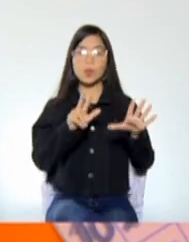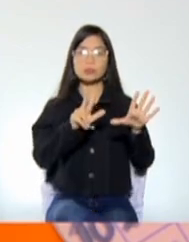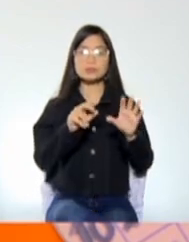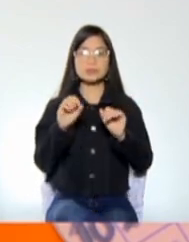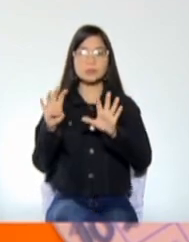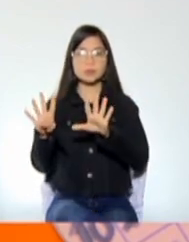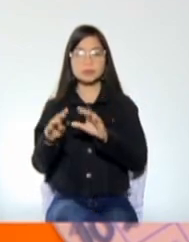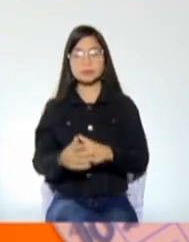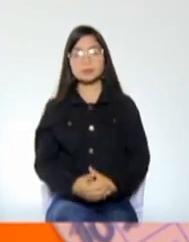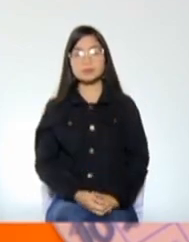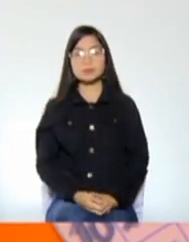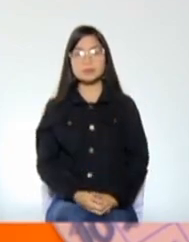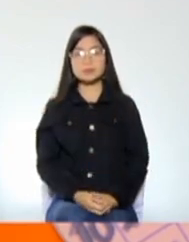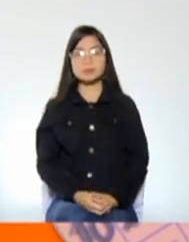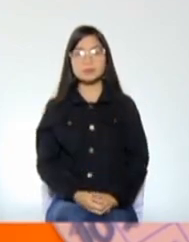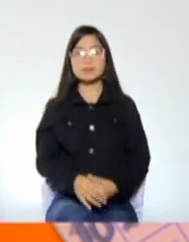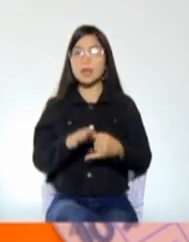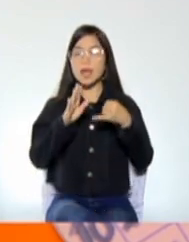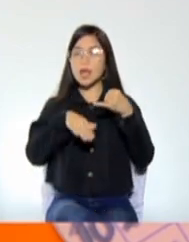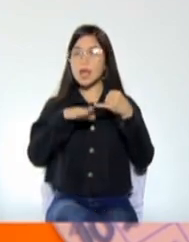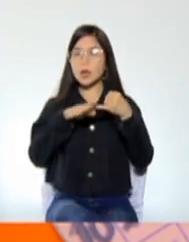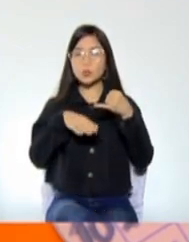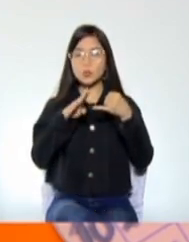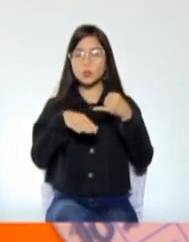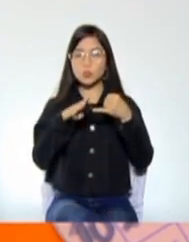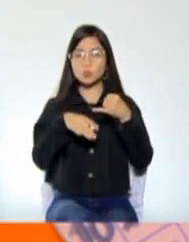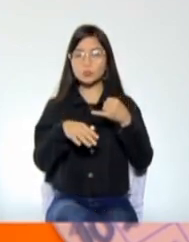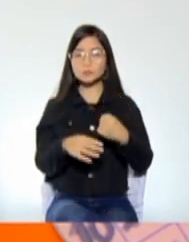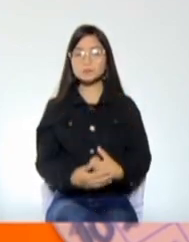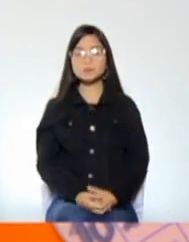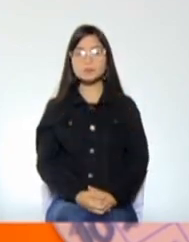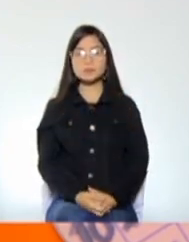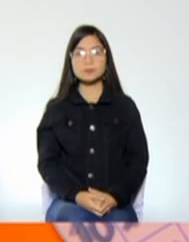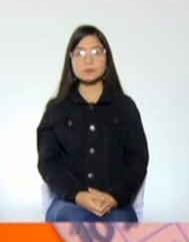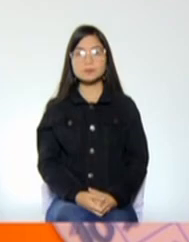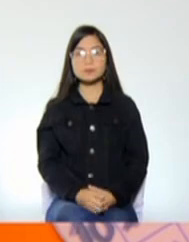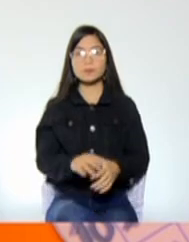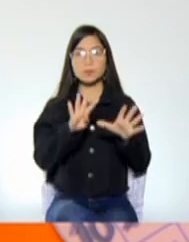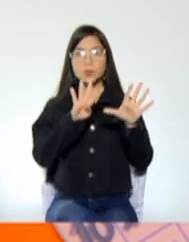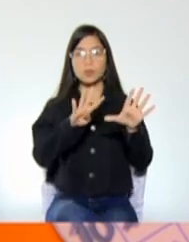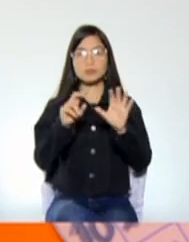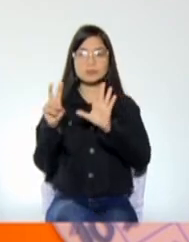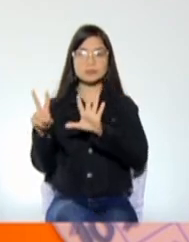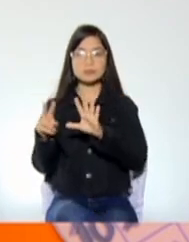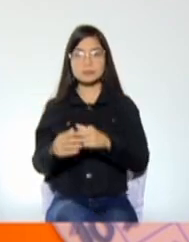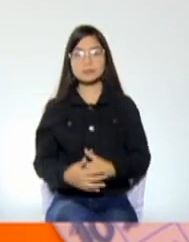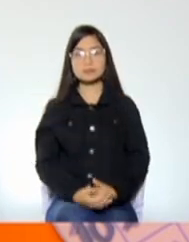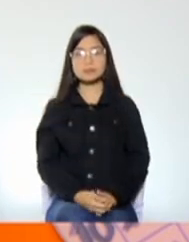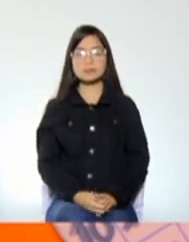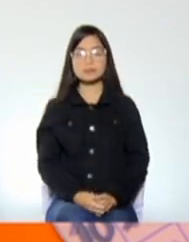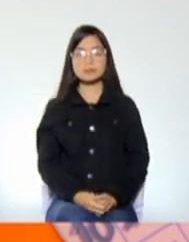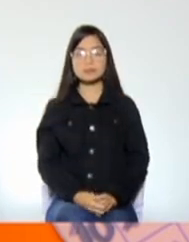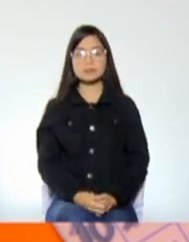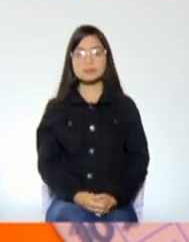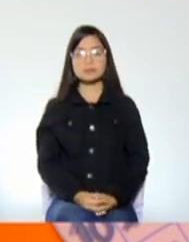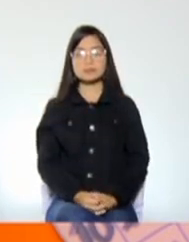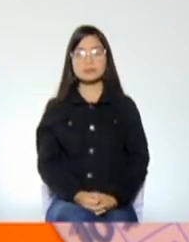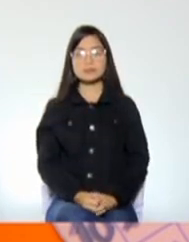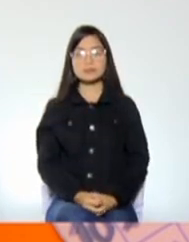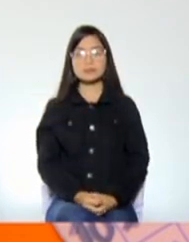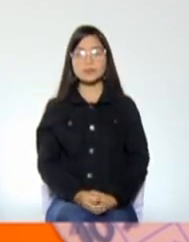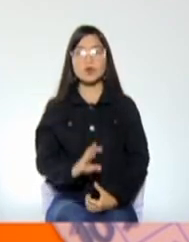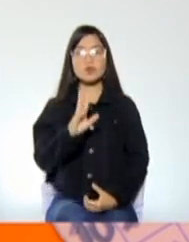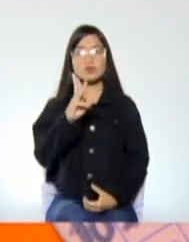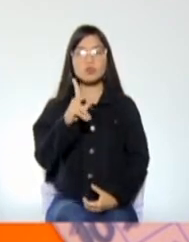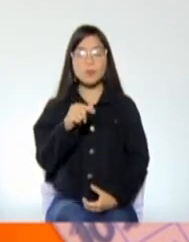89 y el último que tenemos por acá es el 97. Esos son los números